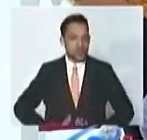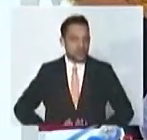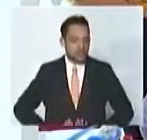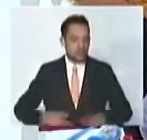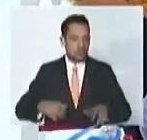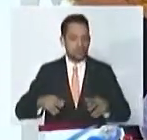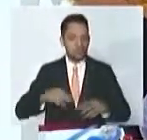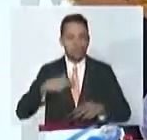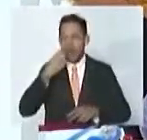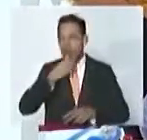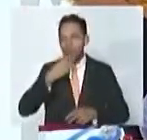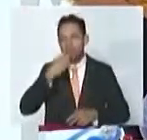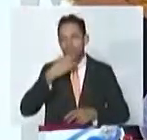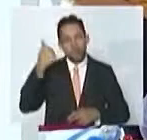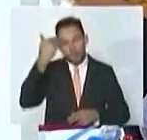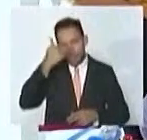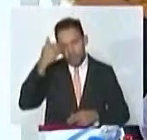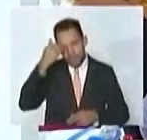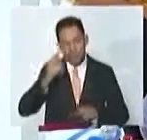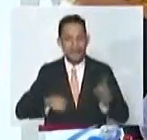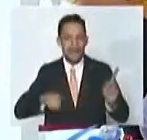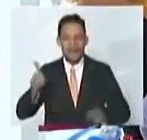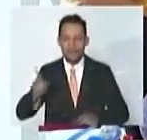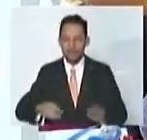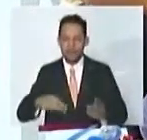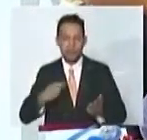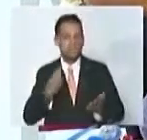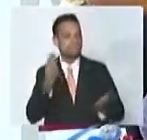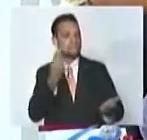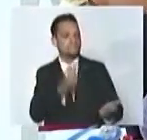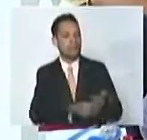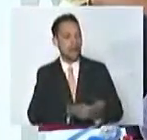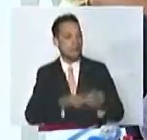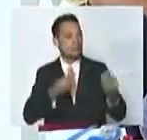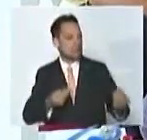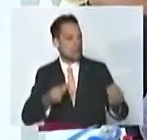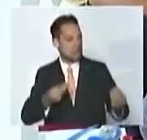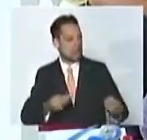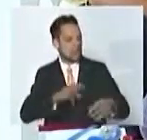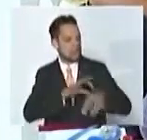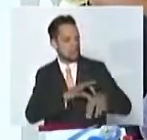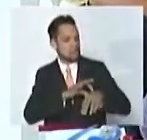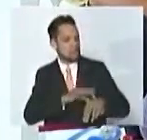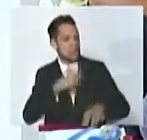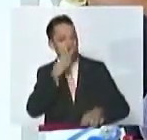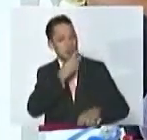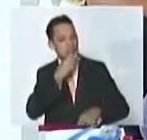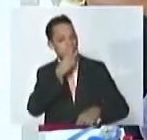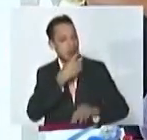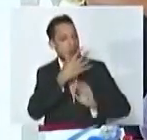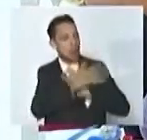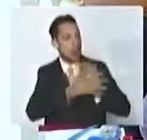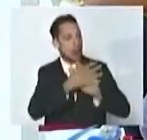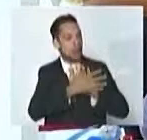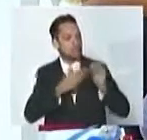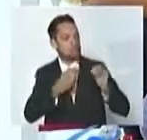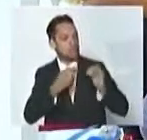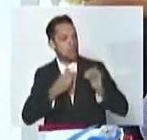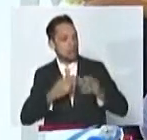ir a pagar una consulta, a gastar tiempo y plata donde una fonoaudióloga que me enseñe a respirar o que me enseñe a